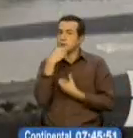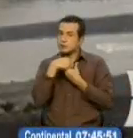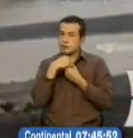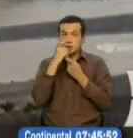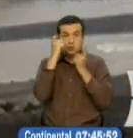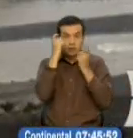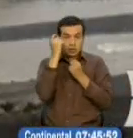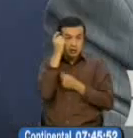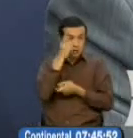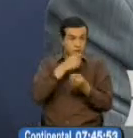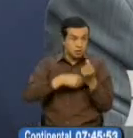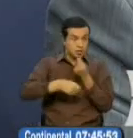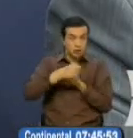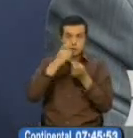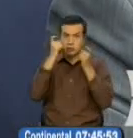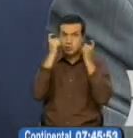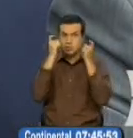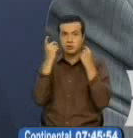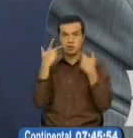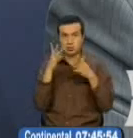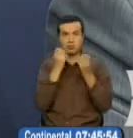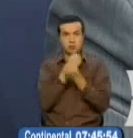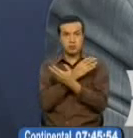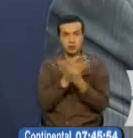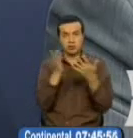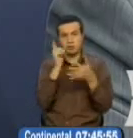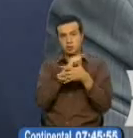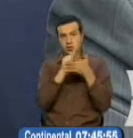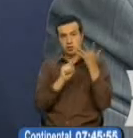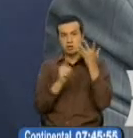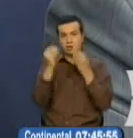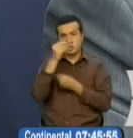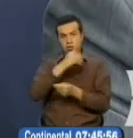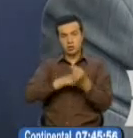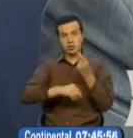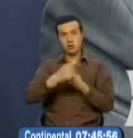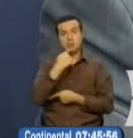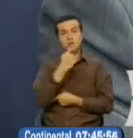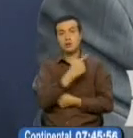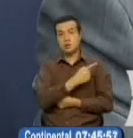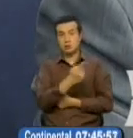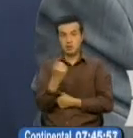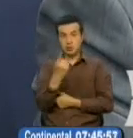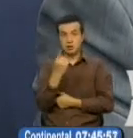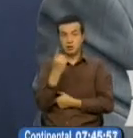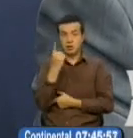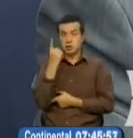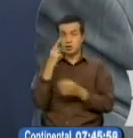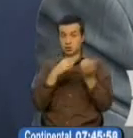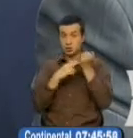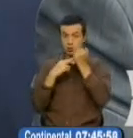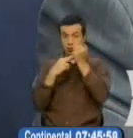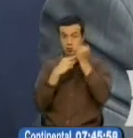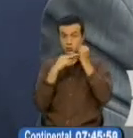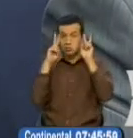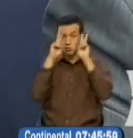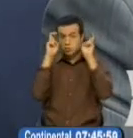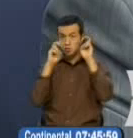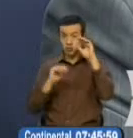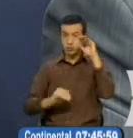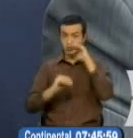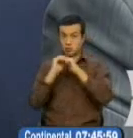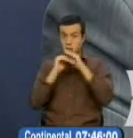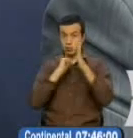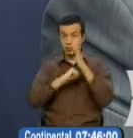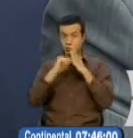para la inversión. Hemos emitido unas directrices de inversión que establecen que los recursos dentro del techo establecido